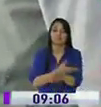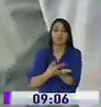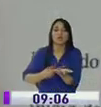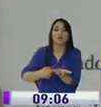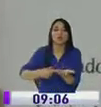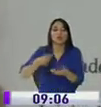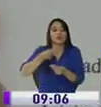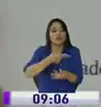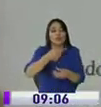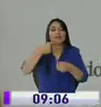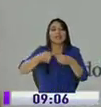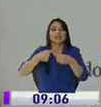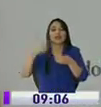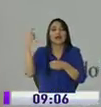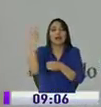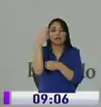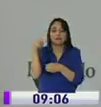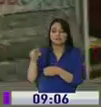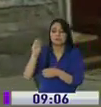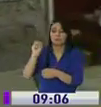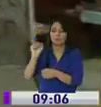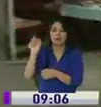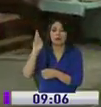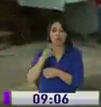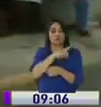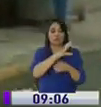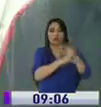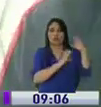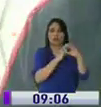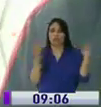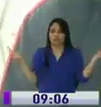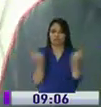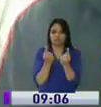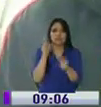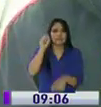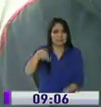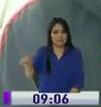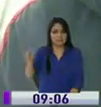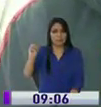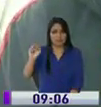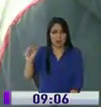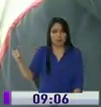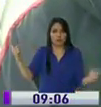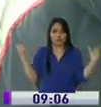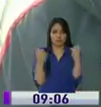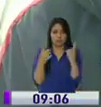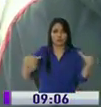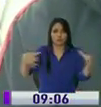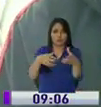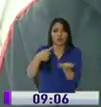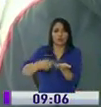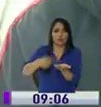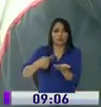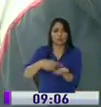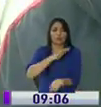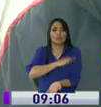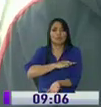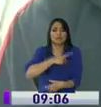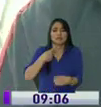el proyecto vial entre Mauro T. y la comunidad del Condado. El señor Mauro T. se reunió con nosotros una vez, fue en el municipio de